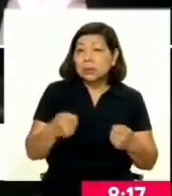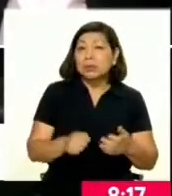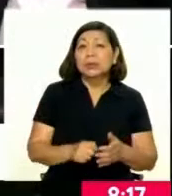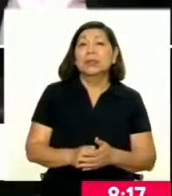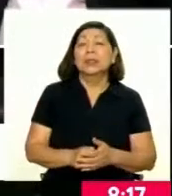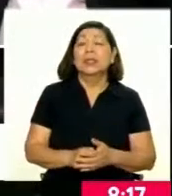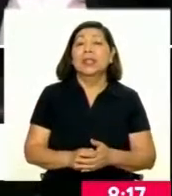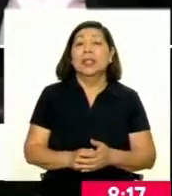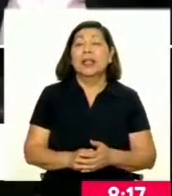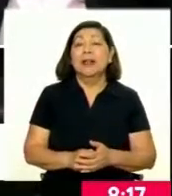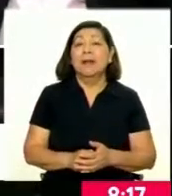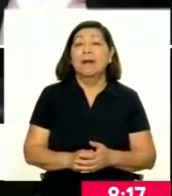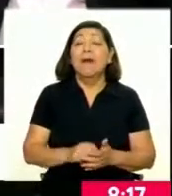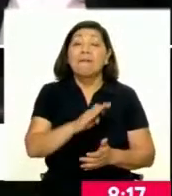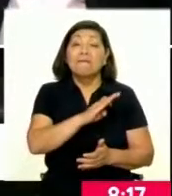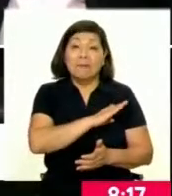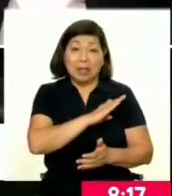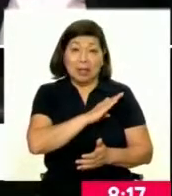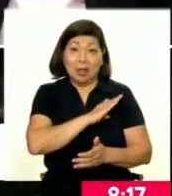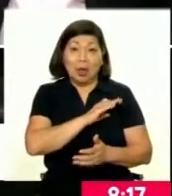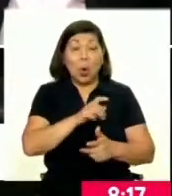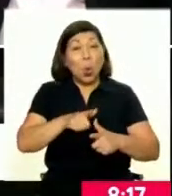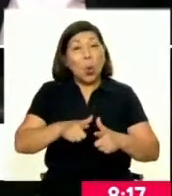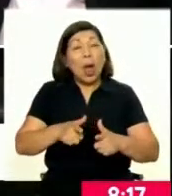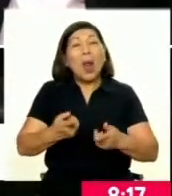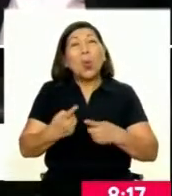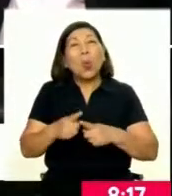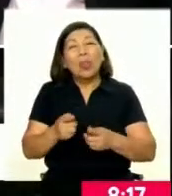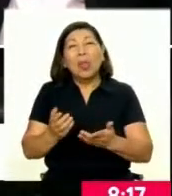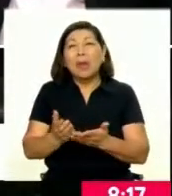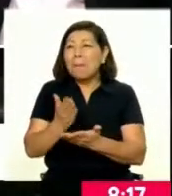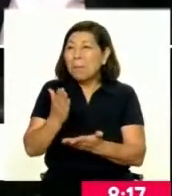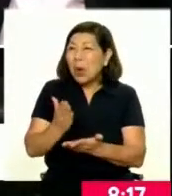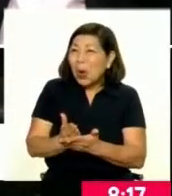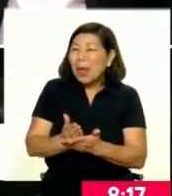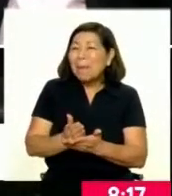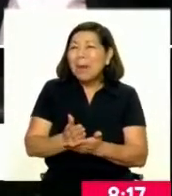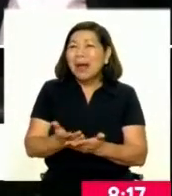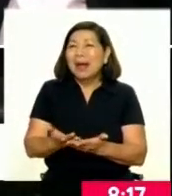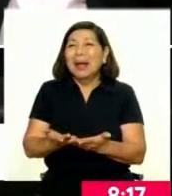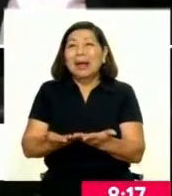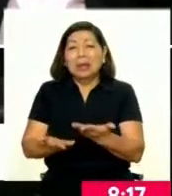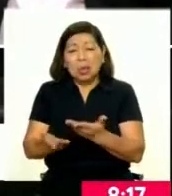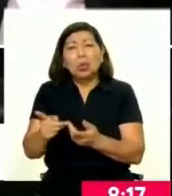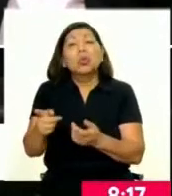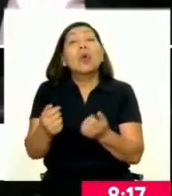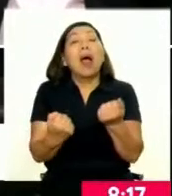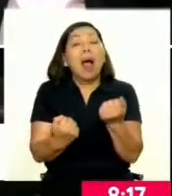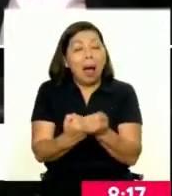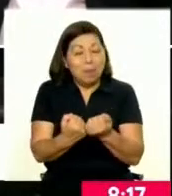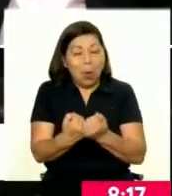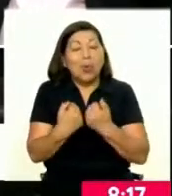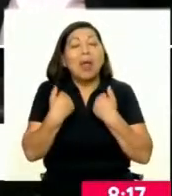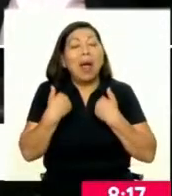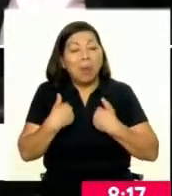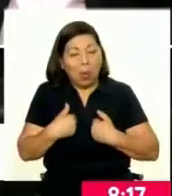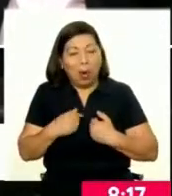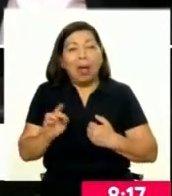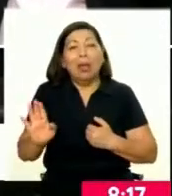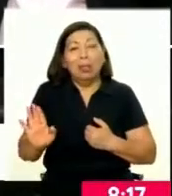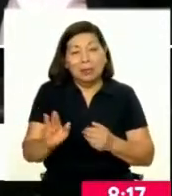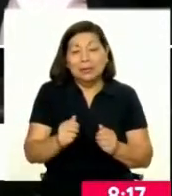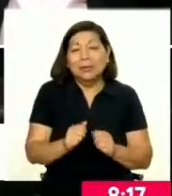y fiscalizamos los centros de conciliación privados, ¿no? También tenemos el arbitraje